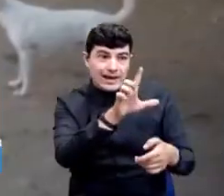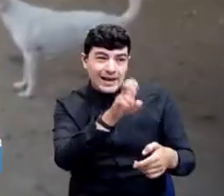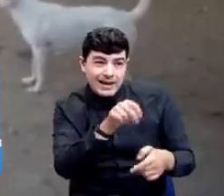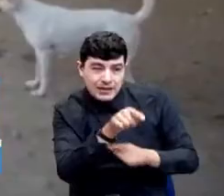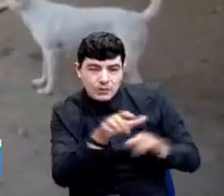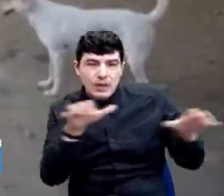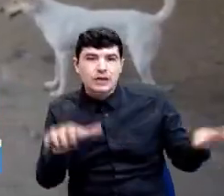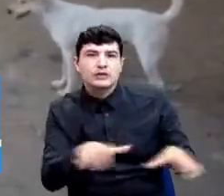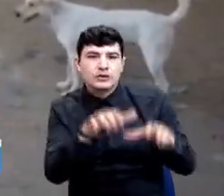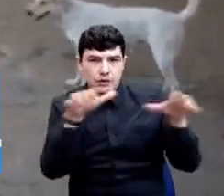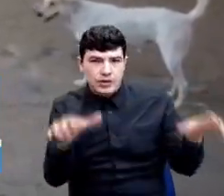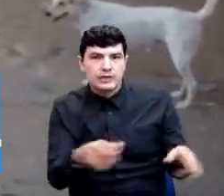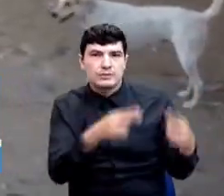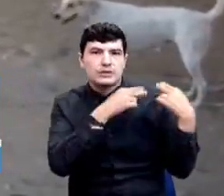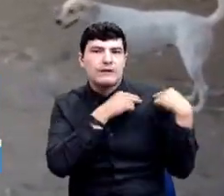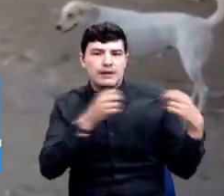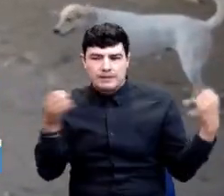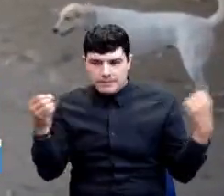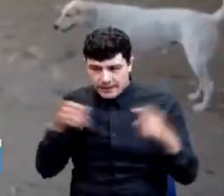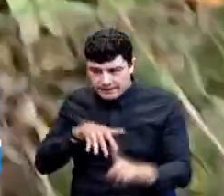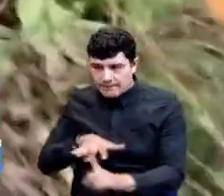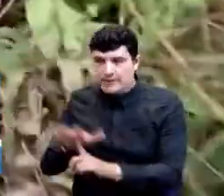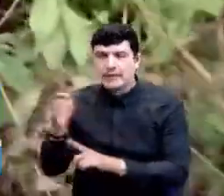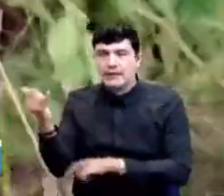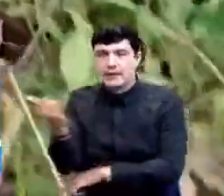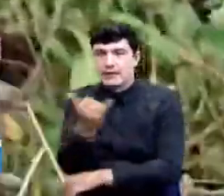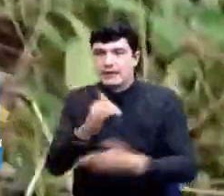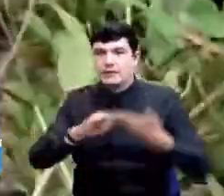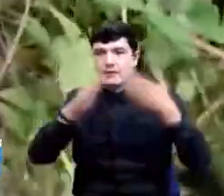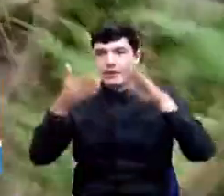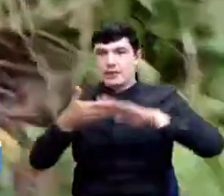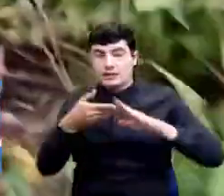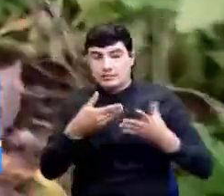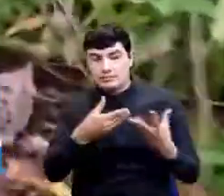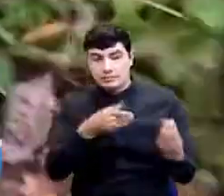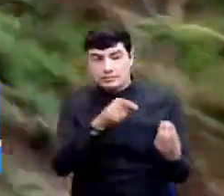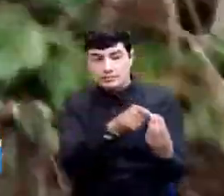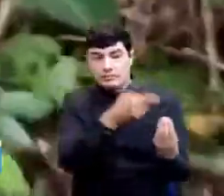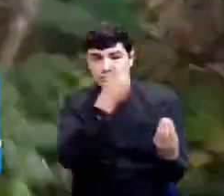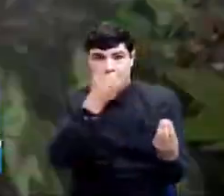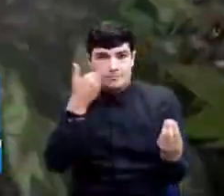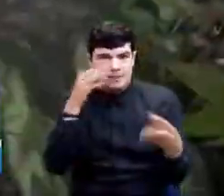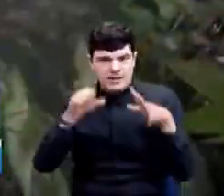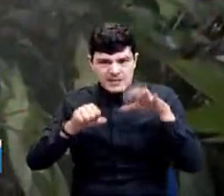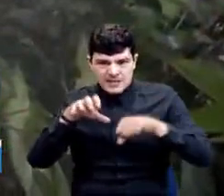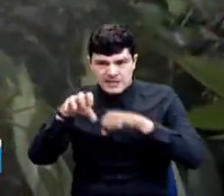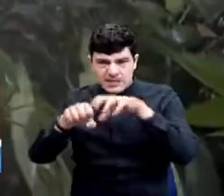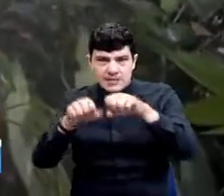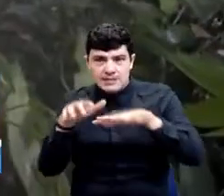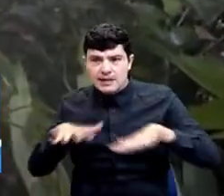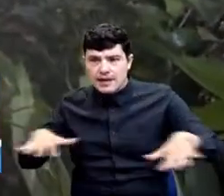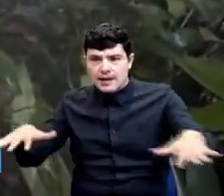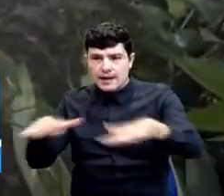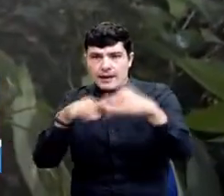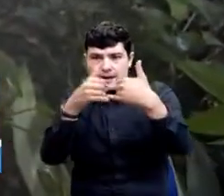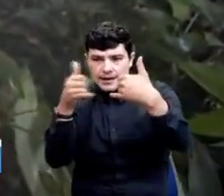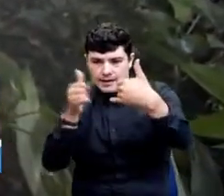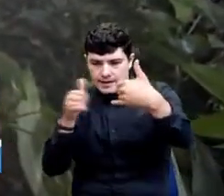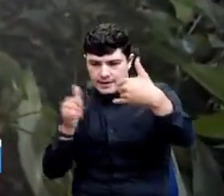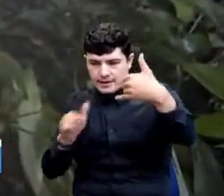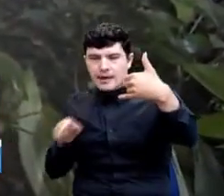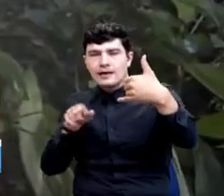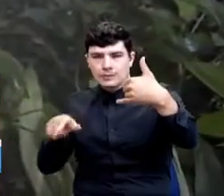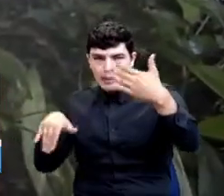de los hechos registrados en esos pasos irregulares pues es un grupo que domina toda la zona de frontera Especialmente